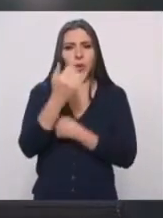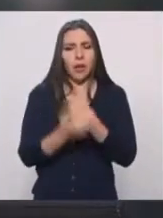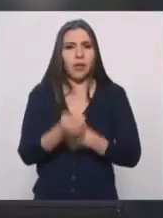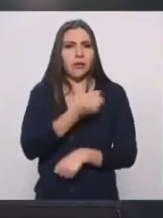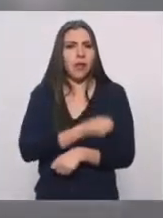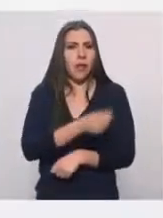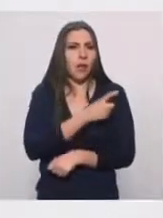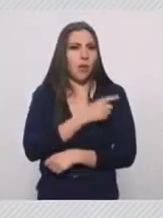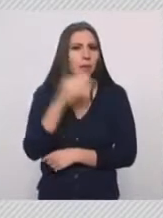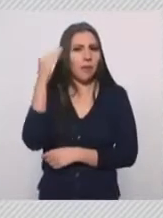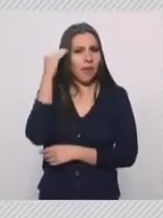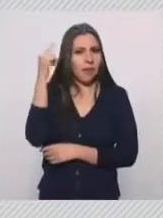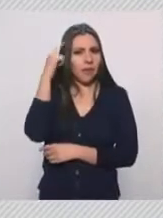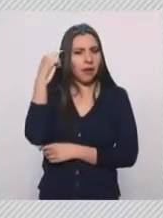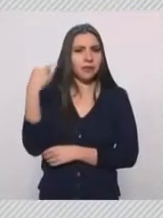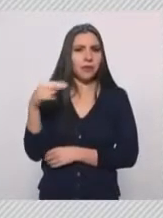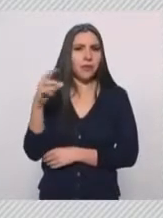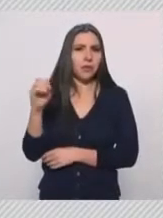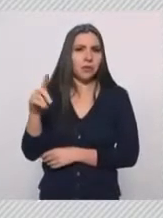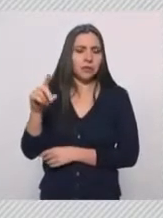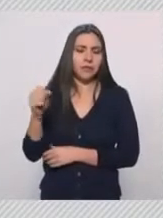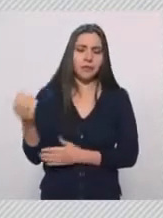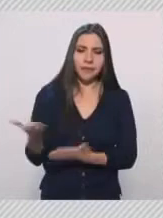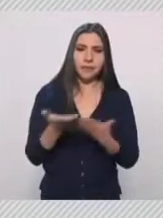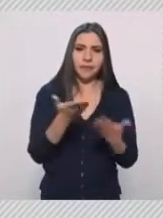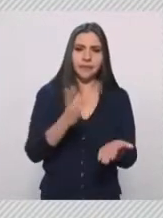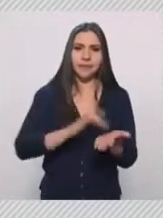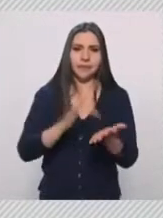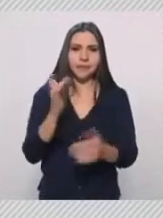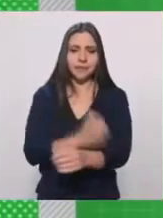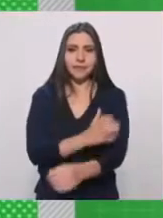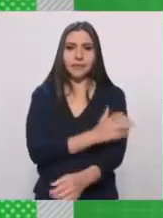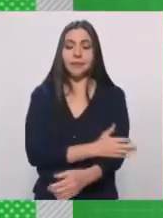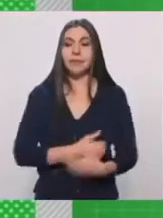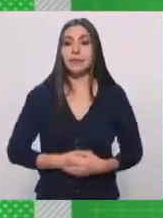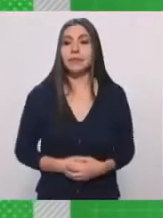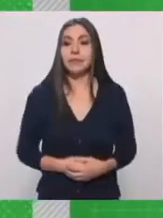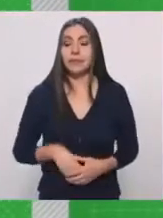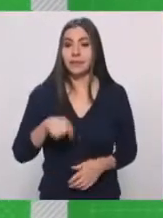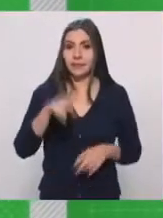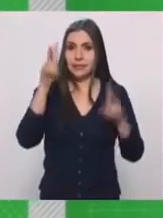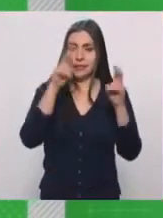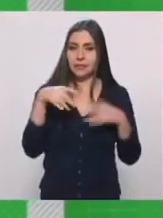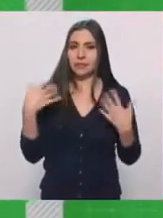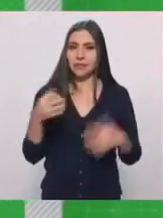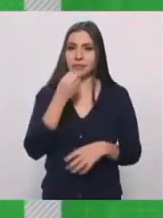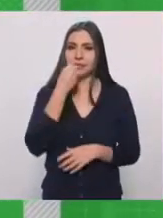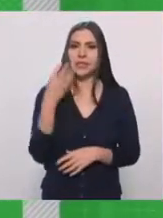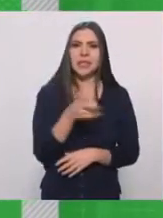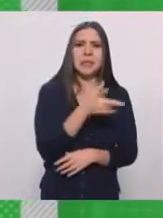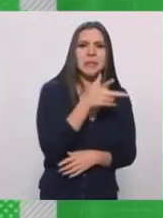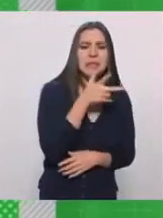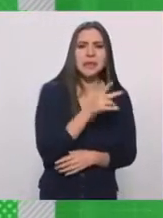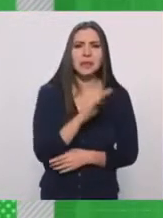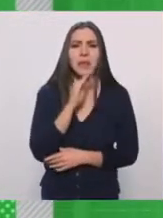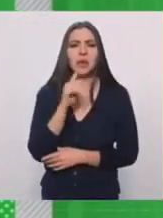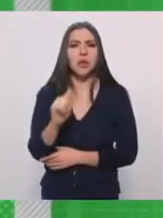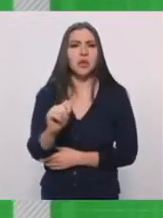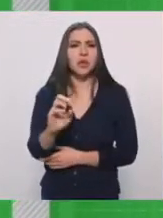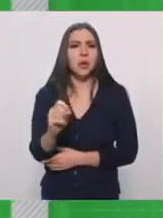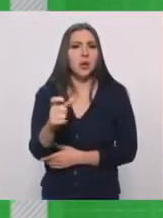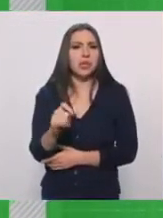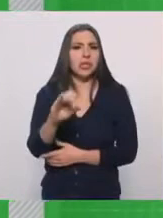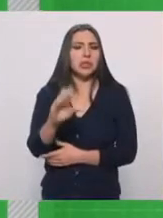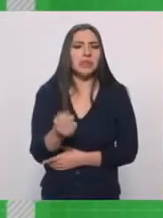muchísimas gracias, Aldo, por estar con nosotros esta mañana. Un súper tema, los padres tóxicos. ¿Qué son los padres tóxicos?